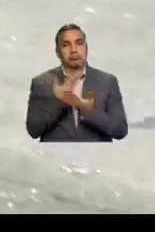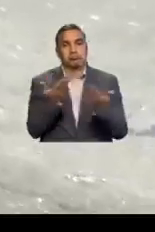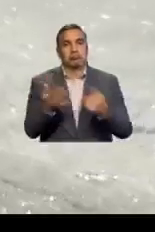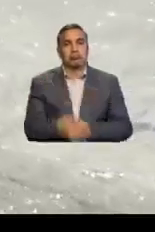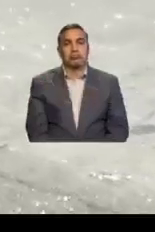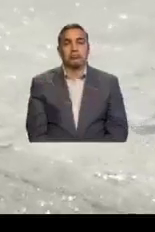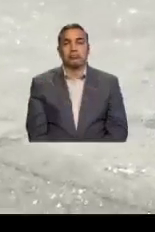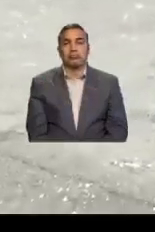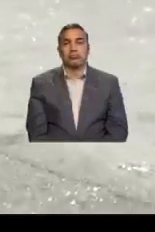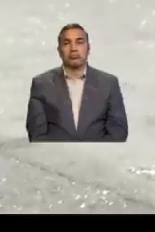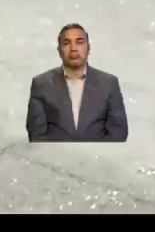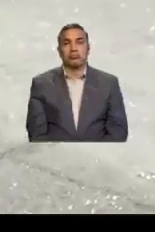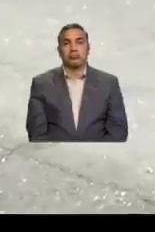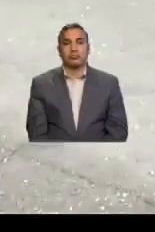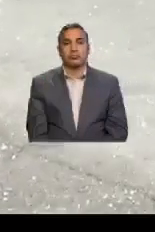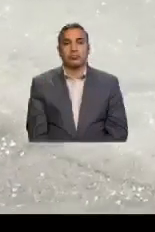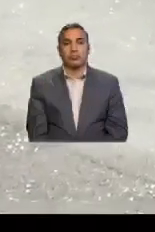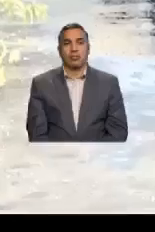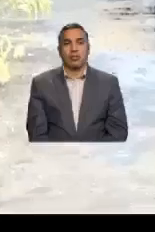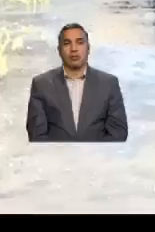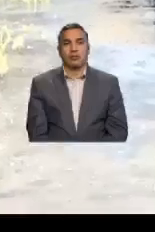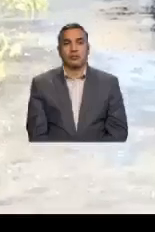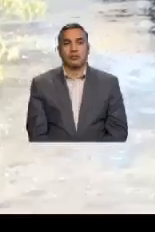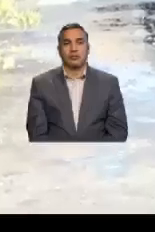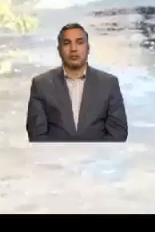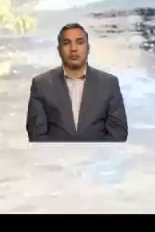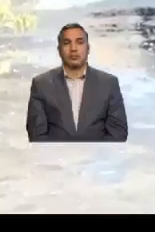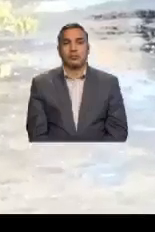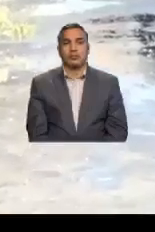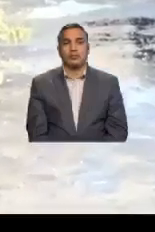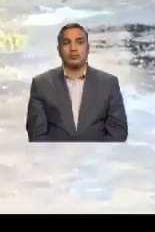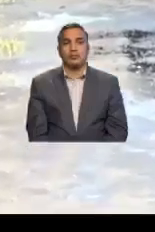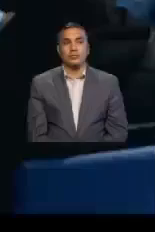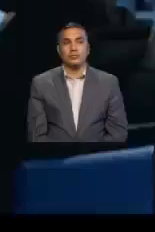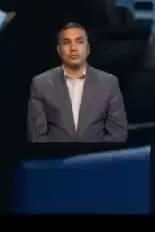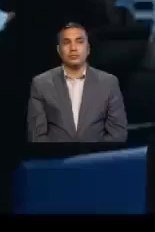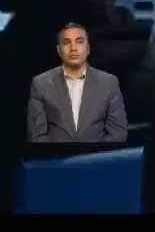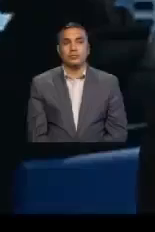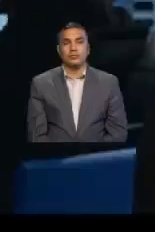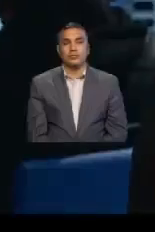ley. Desde la provincia de Manabí, informó Marcelo Ruiz, TC Televisión.